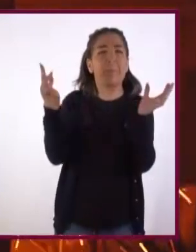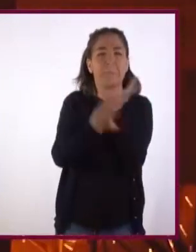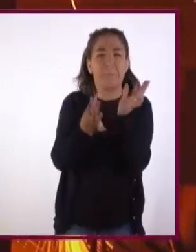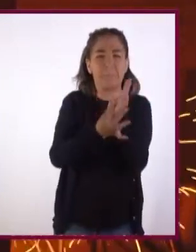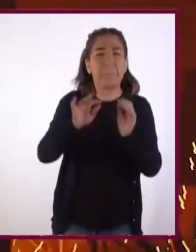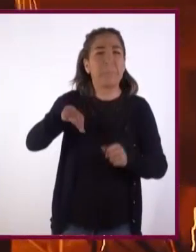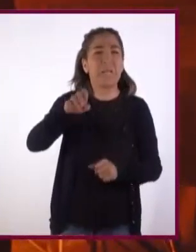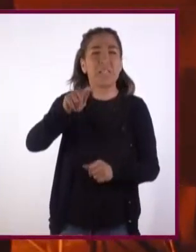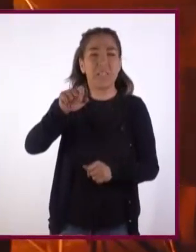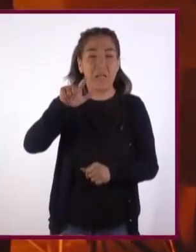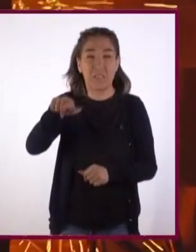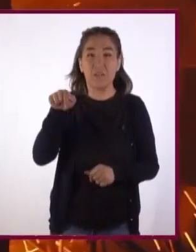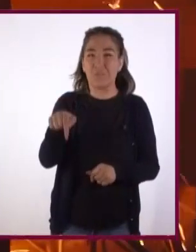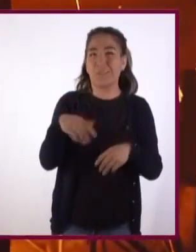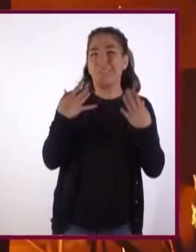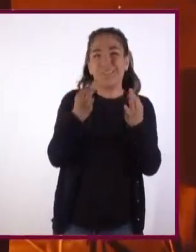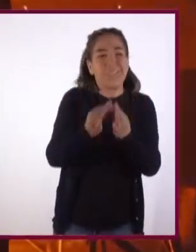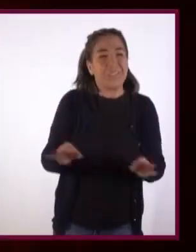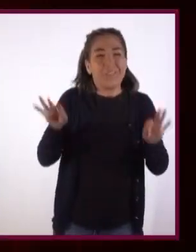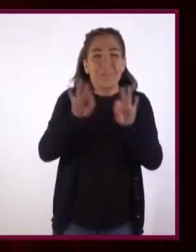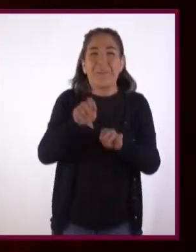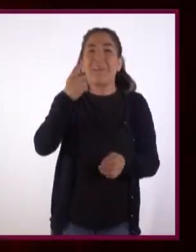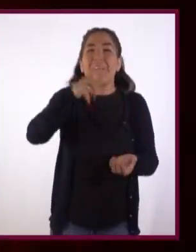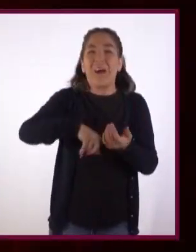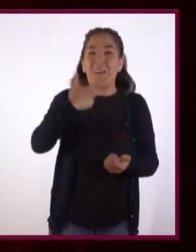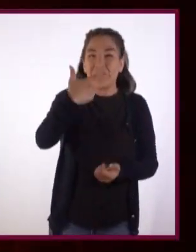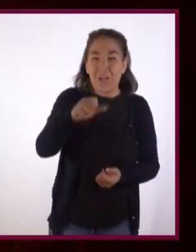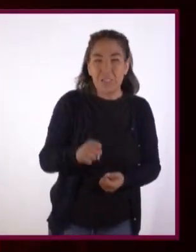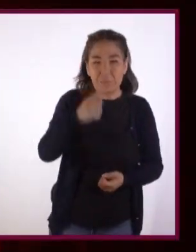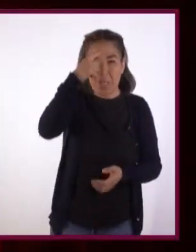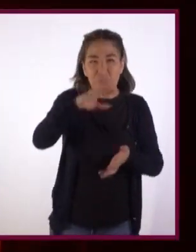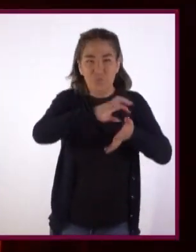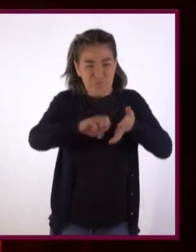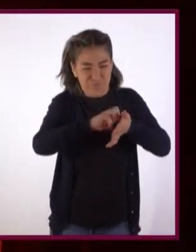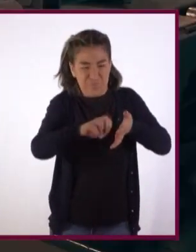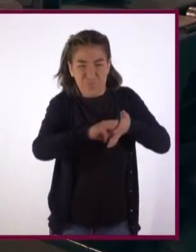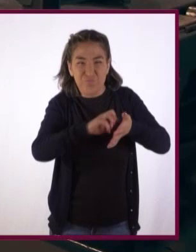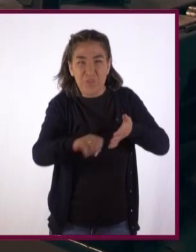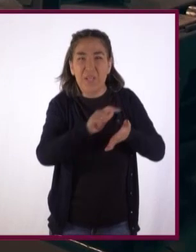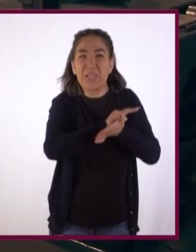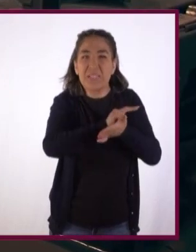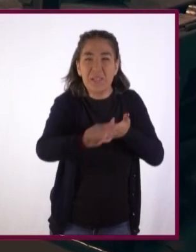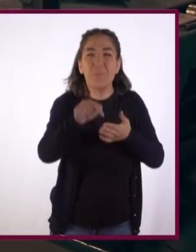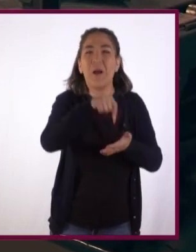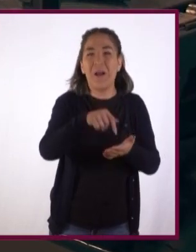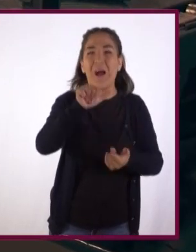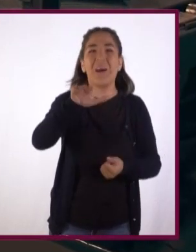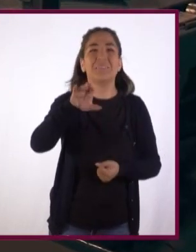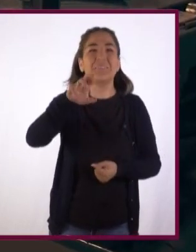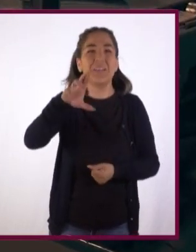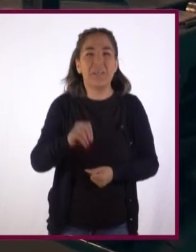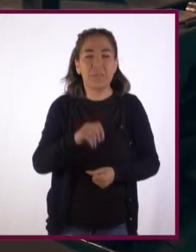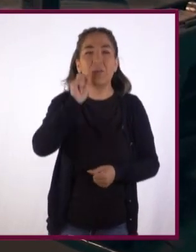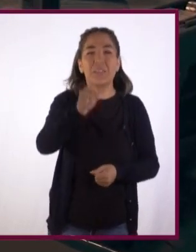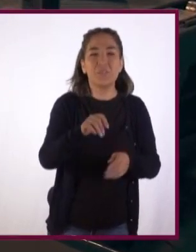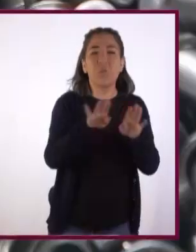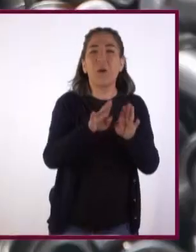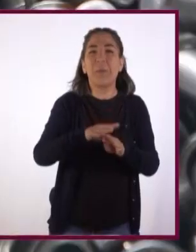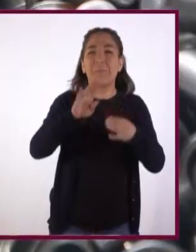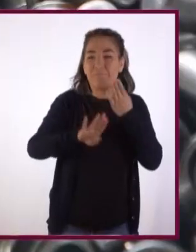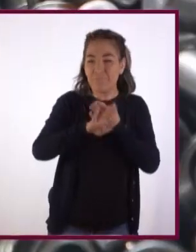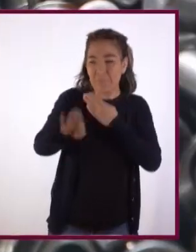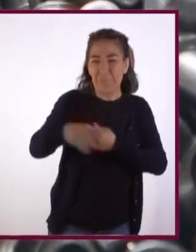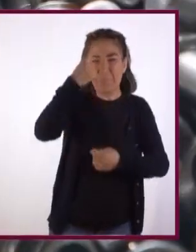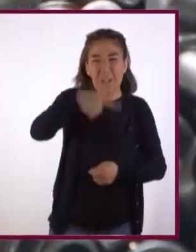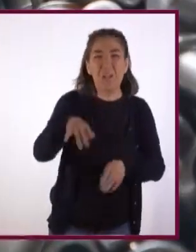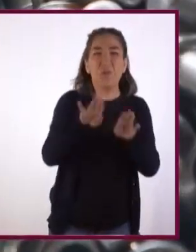del metal, es un componente clave como gas de arrastre y purgante en la producción de acero. El nitrógeno previene la